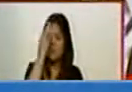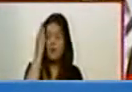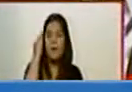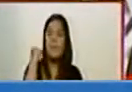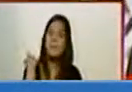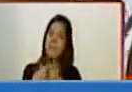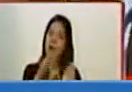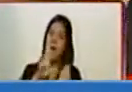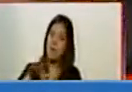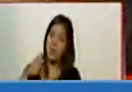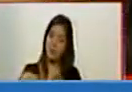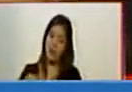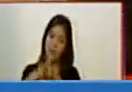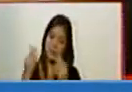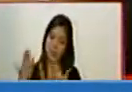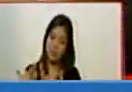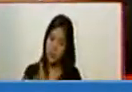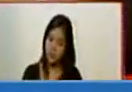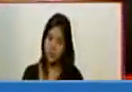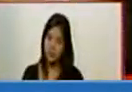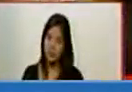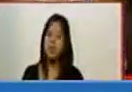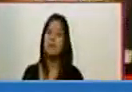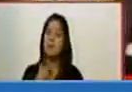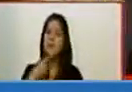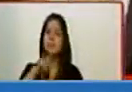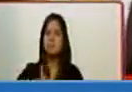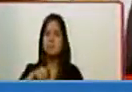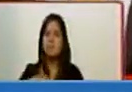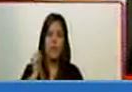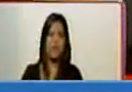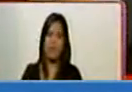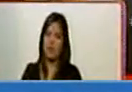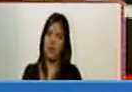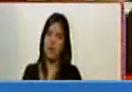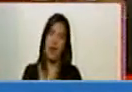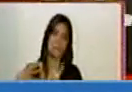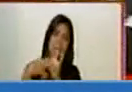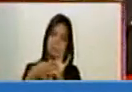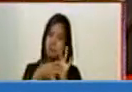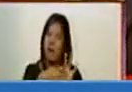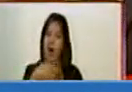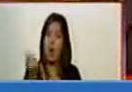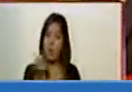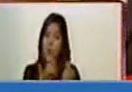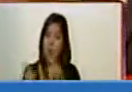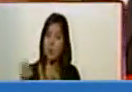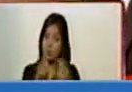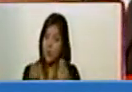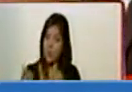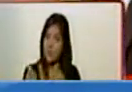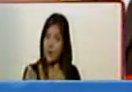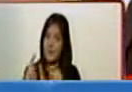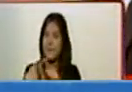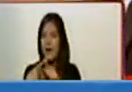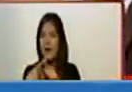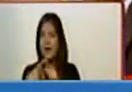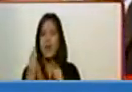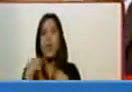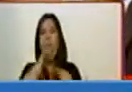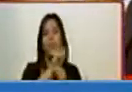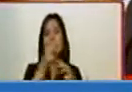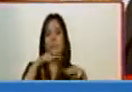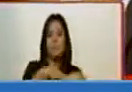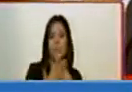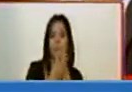apoyo. Igualmente creemos en la necesidad de seguir fortaleciendo las alianzas económicas extra-Mercosur,